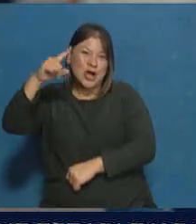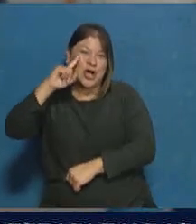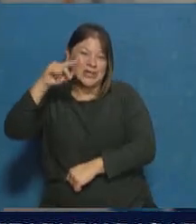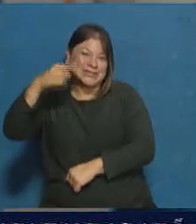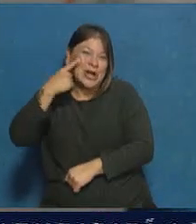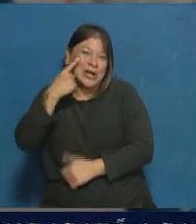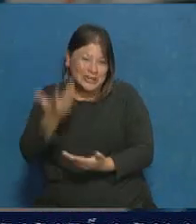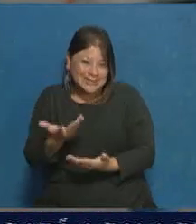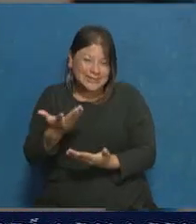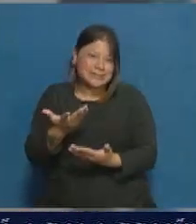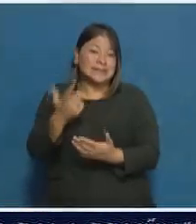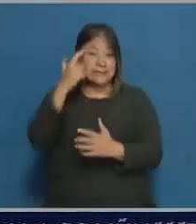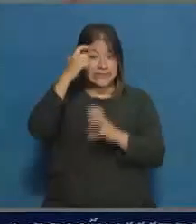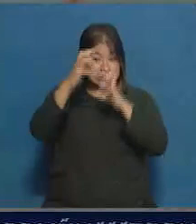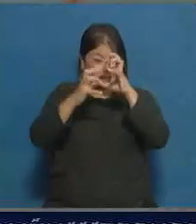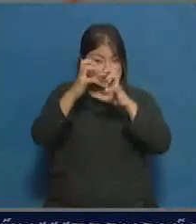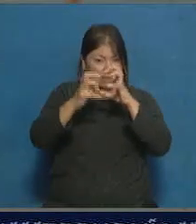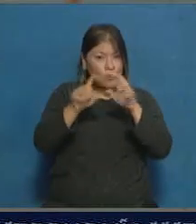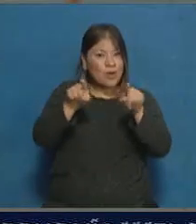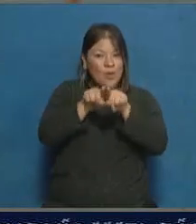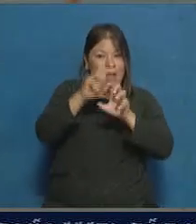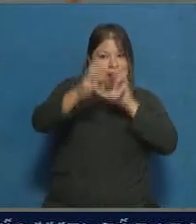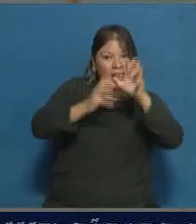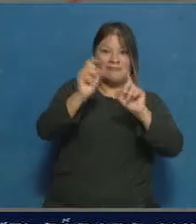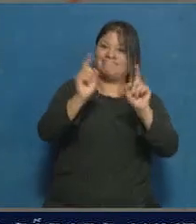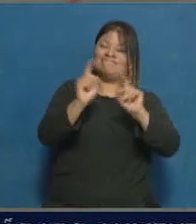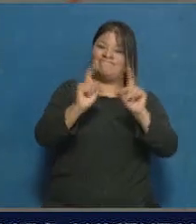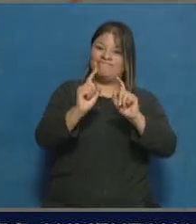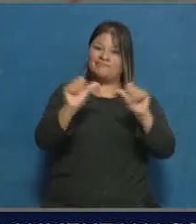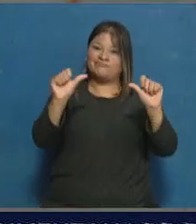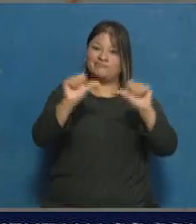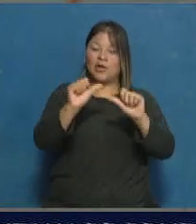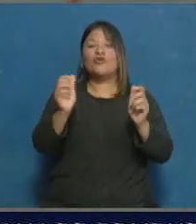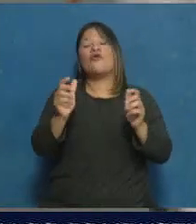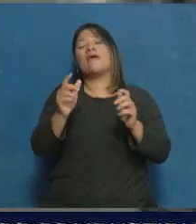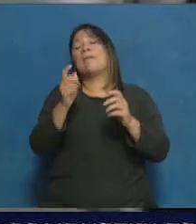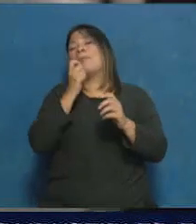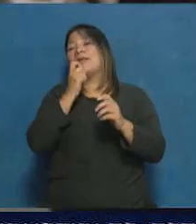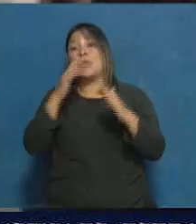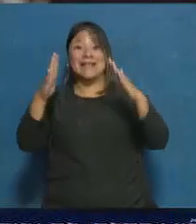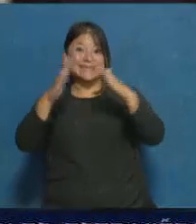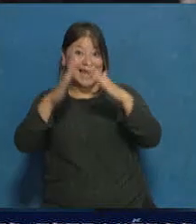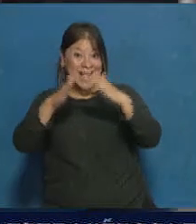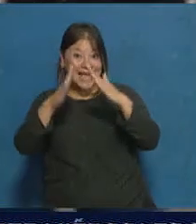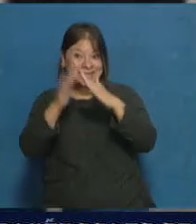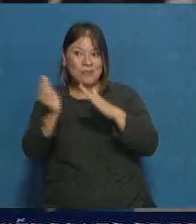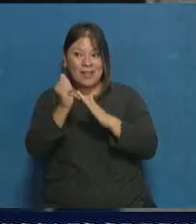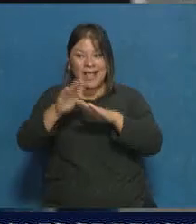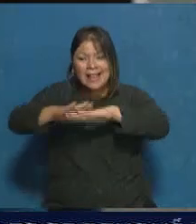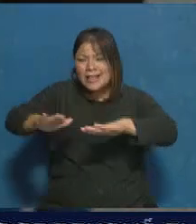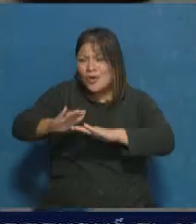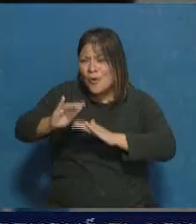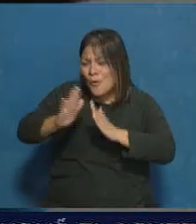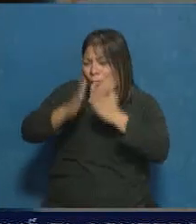manera las capacidades intelectuales. Tenemos otros factores que son de estimulación. En la casa se lee, se les leen cuentos,